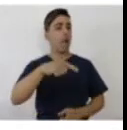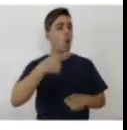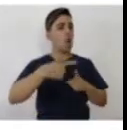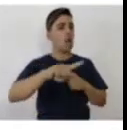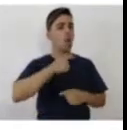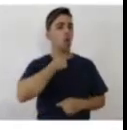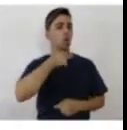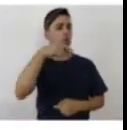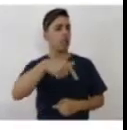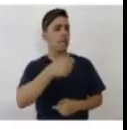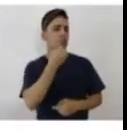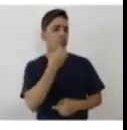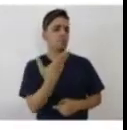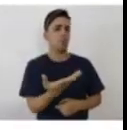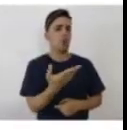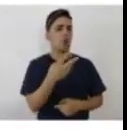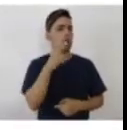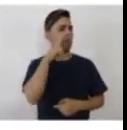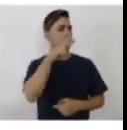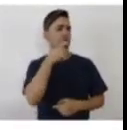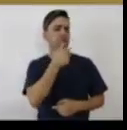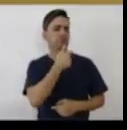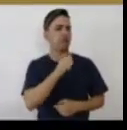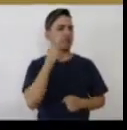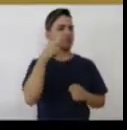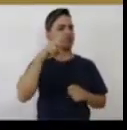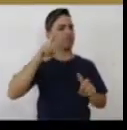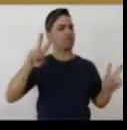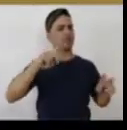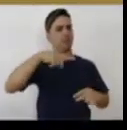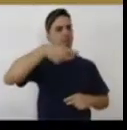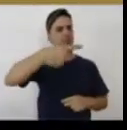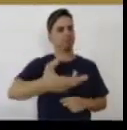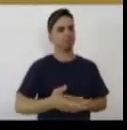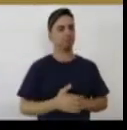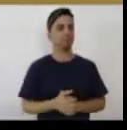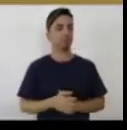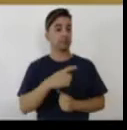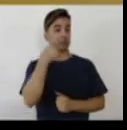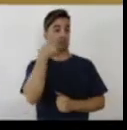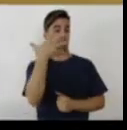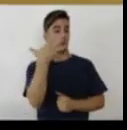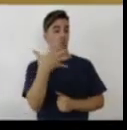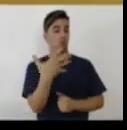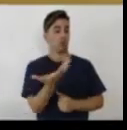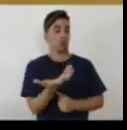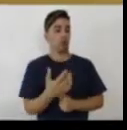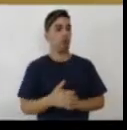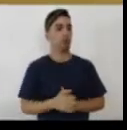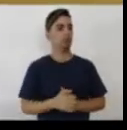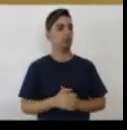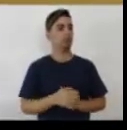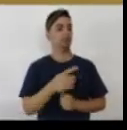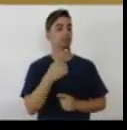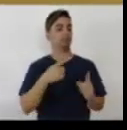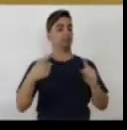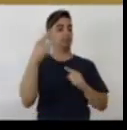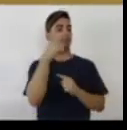Vamos a ver otro ejemplo que nos podemos encontrar en la vida diaria. Sobre todo, es